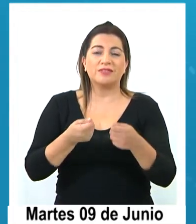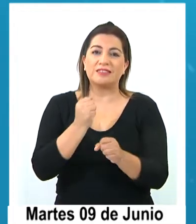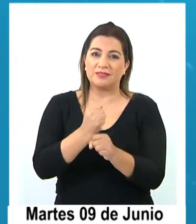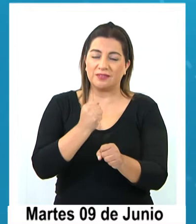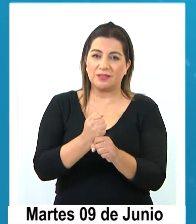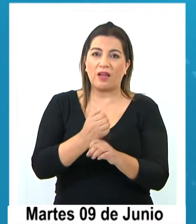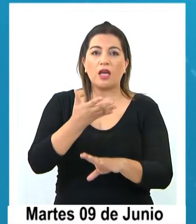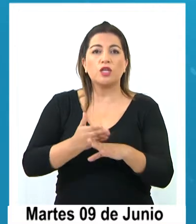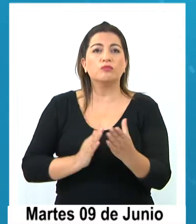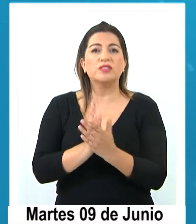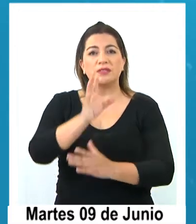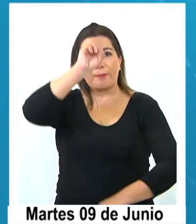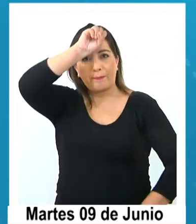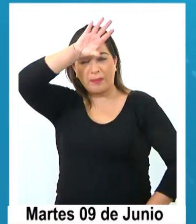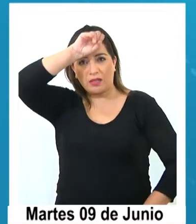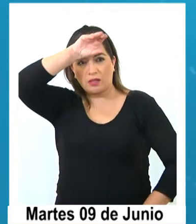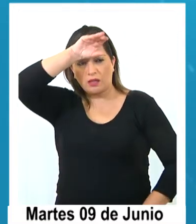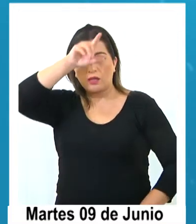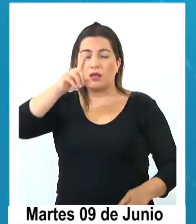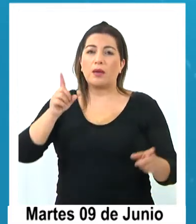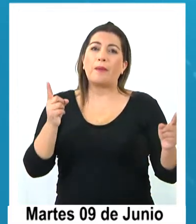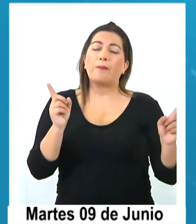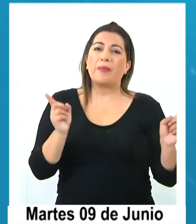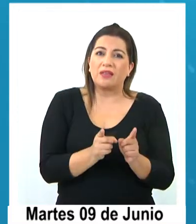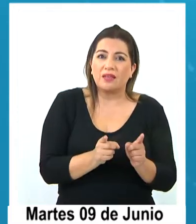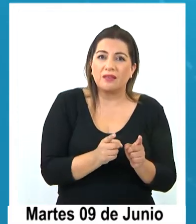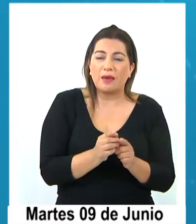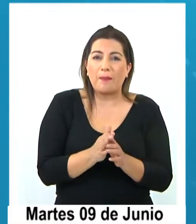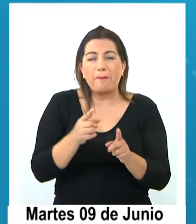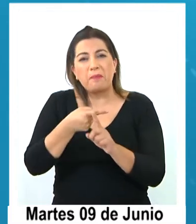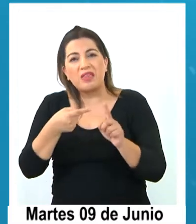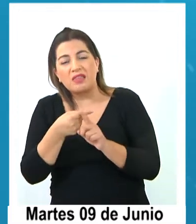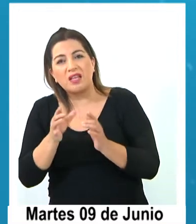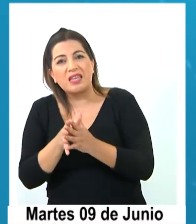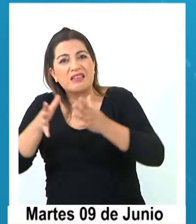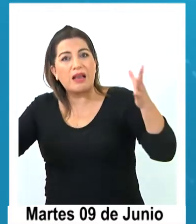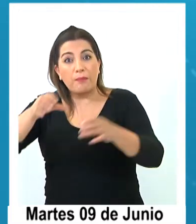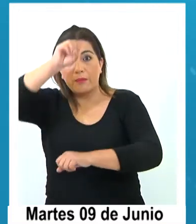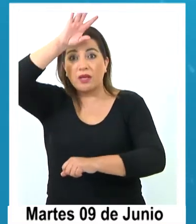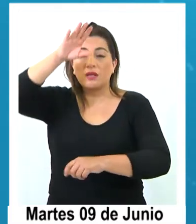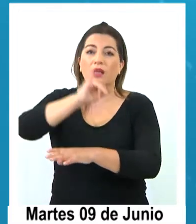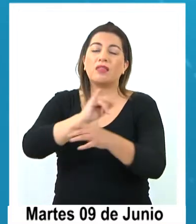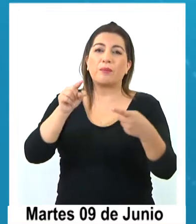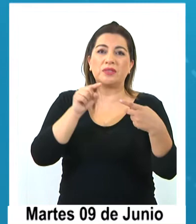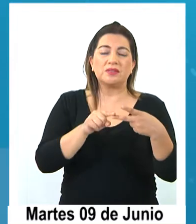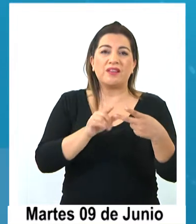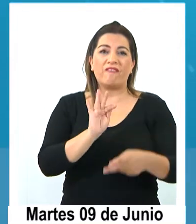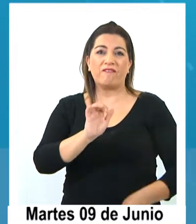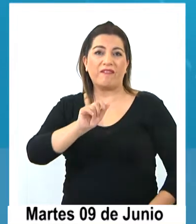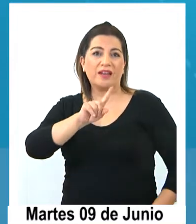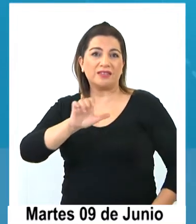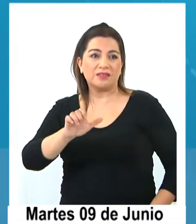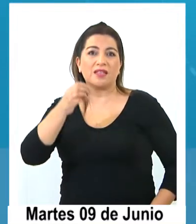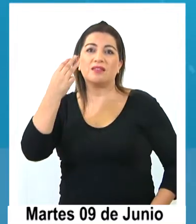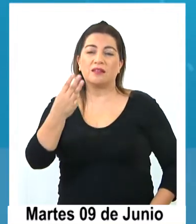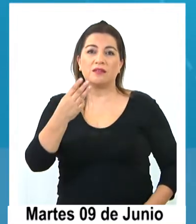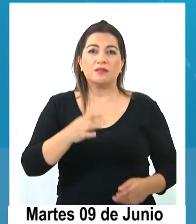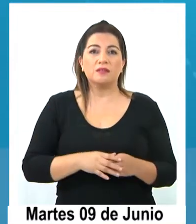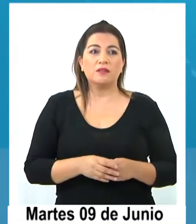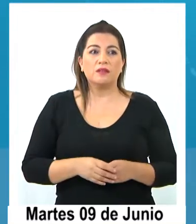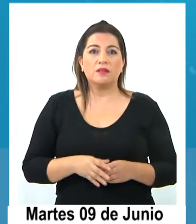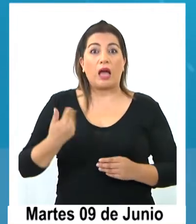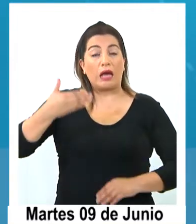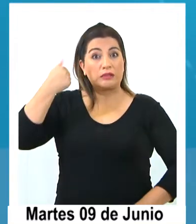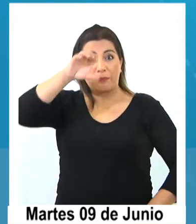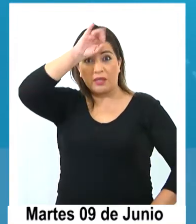a operar las minerías, la pequeña, mediana y gran minería. Luego sigue la fase tres. ¿La tuvieron